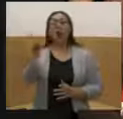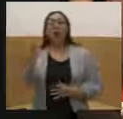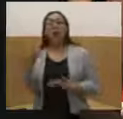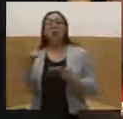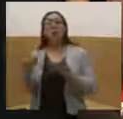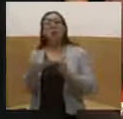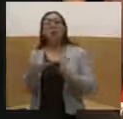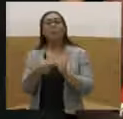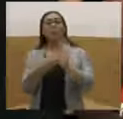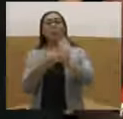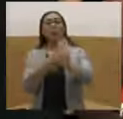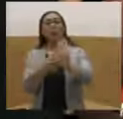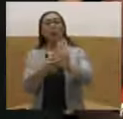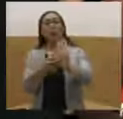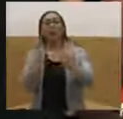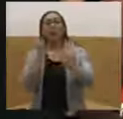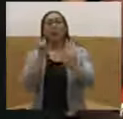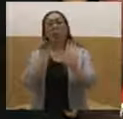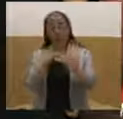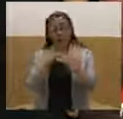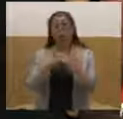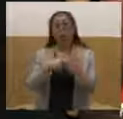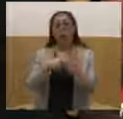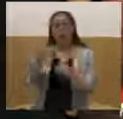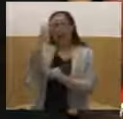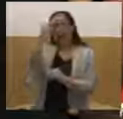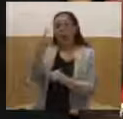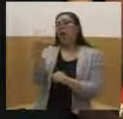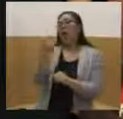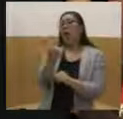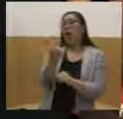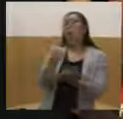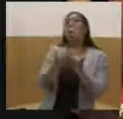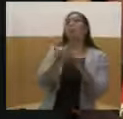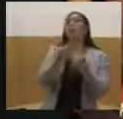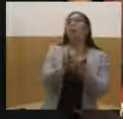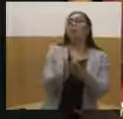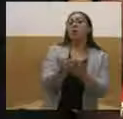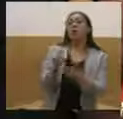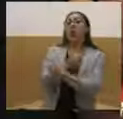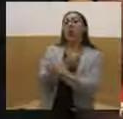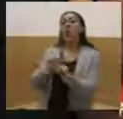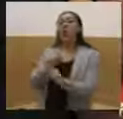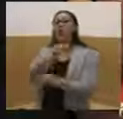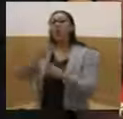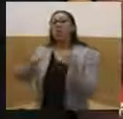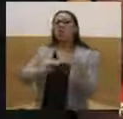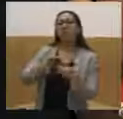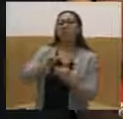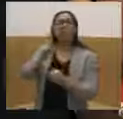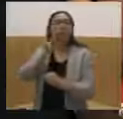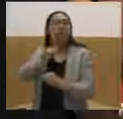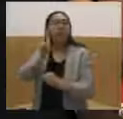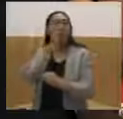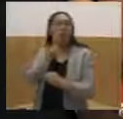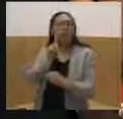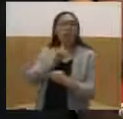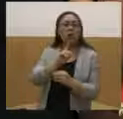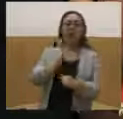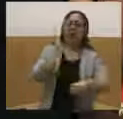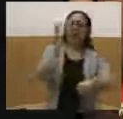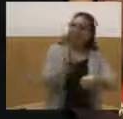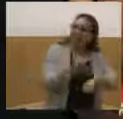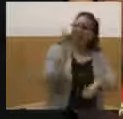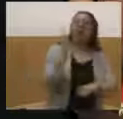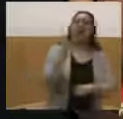la Ley General de Acceso de las Mujeres a una Vida Libre de Violencia. Establece el tipo penal de feminicidio y una